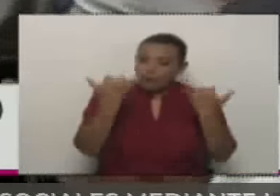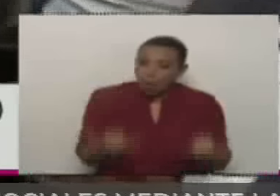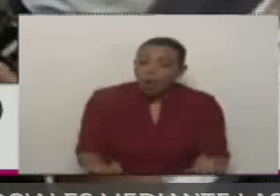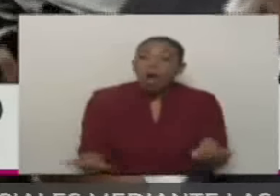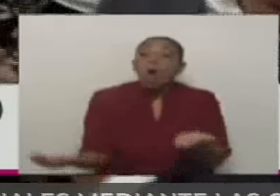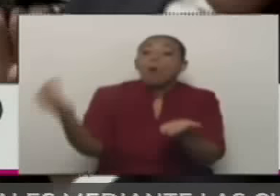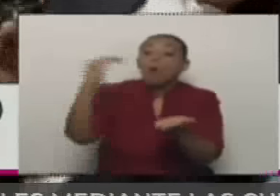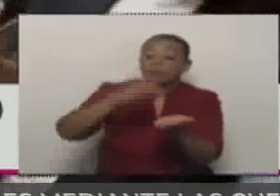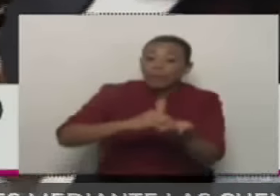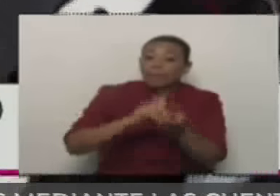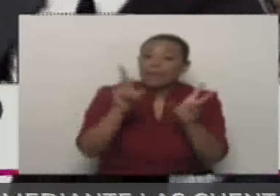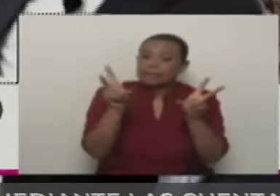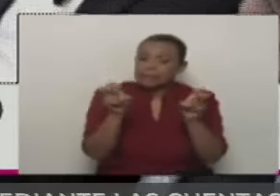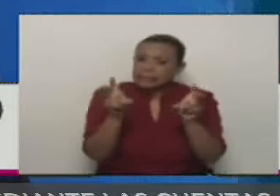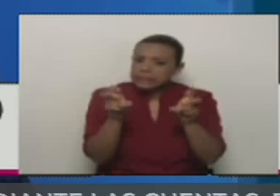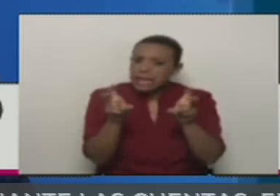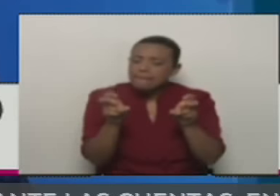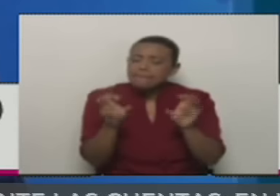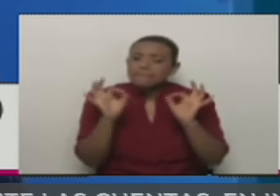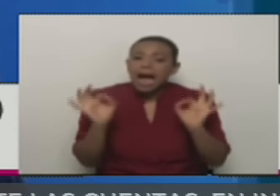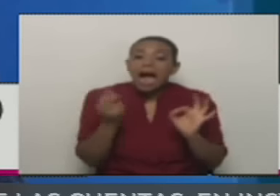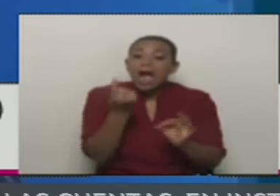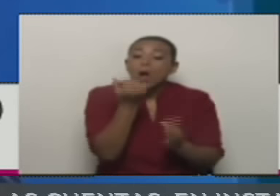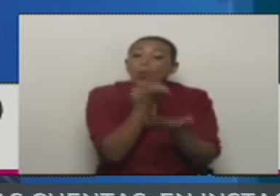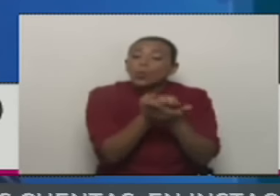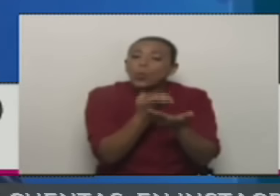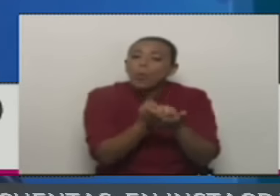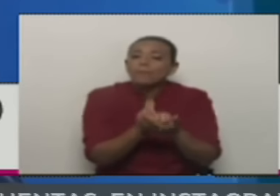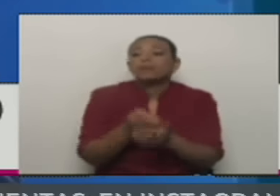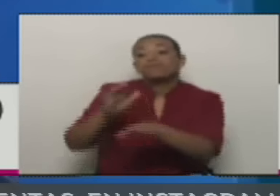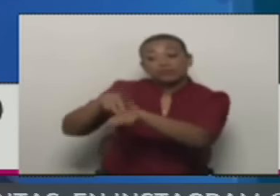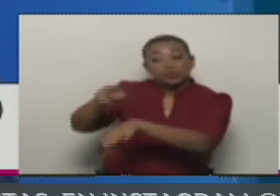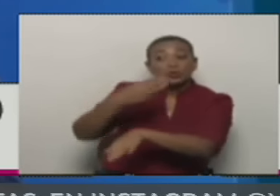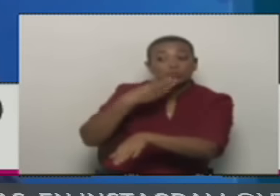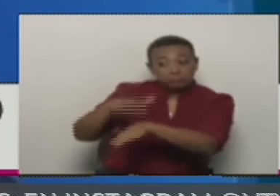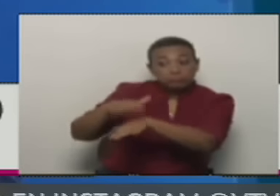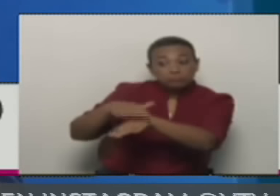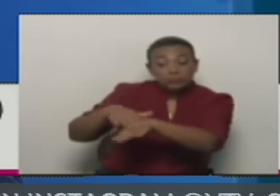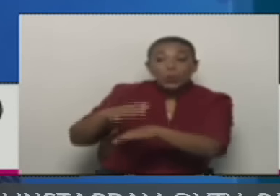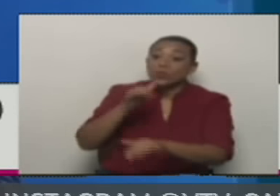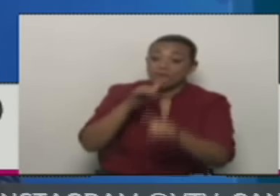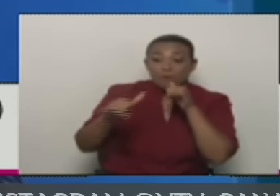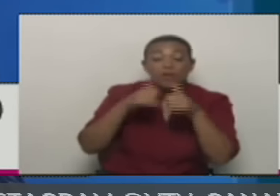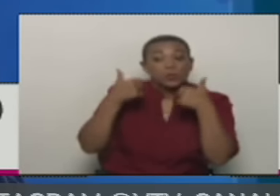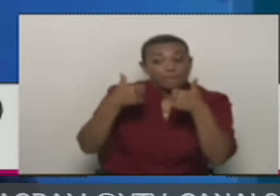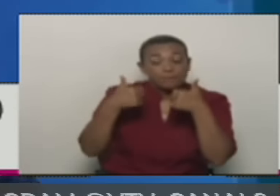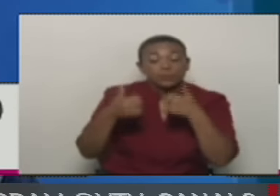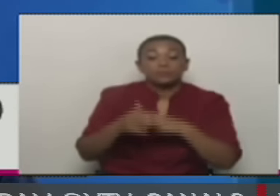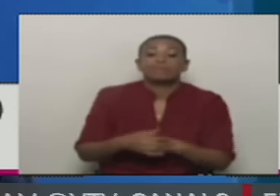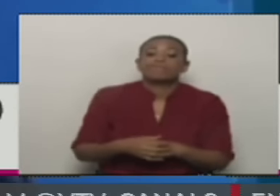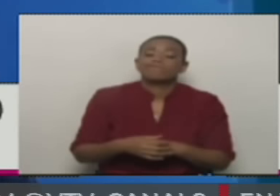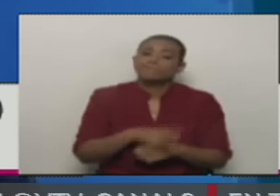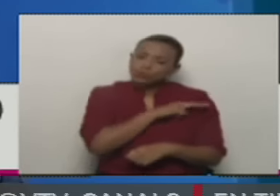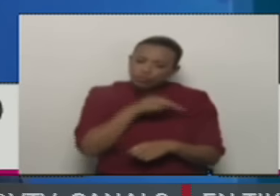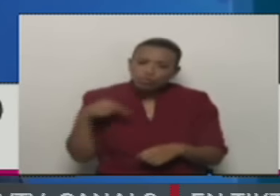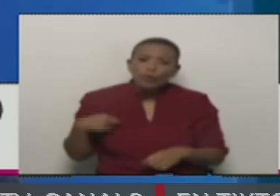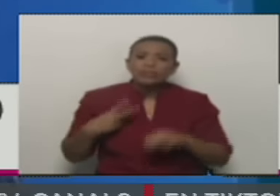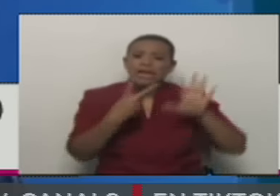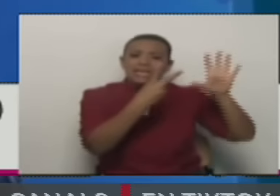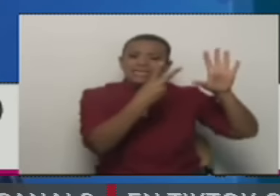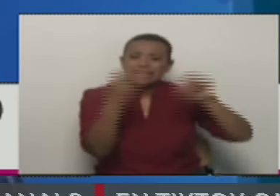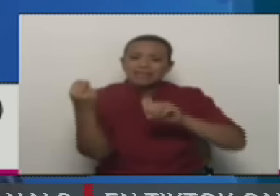volviendo al tema económico, yo te dije, mira, y es una noticia, nosotros tenemos más de